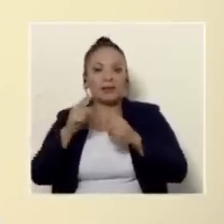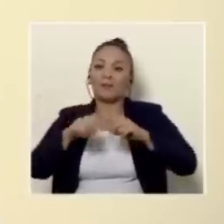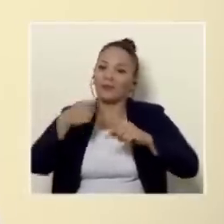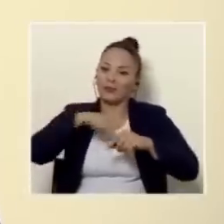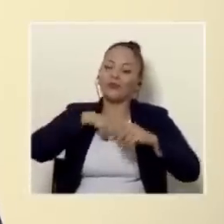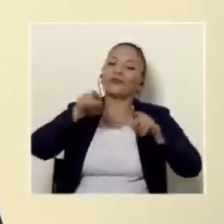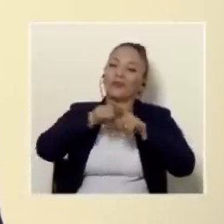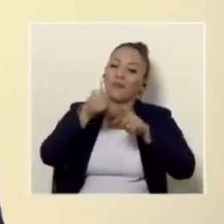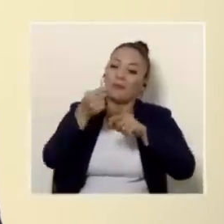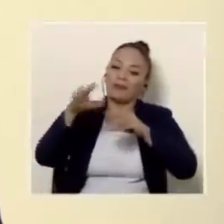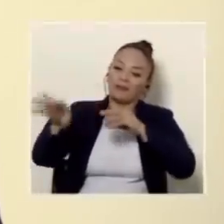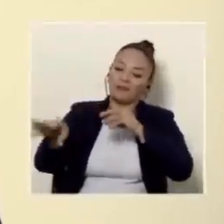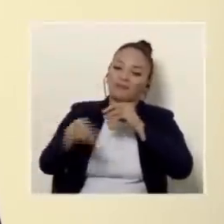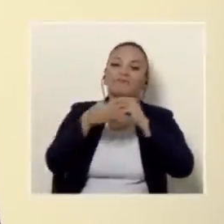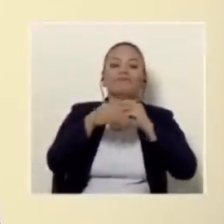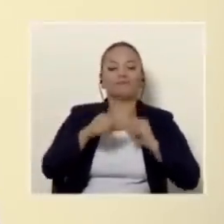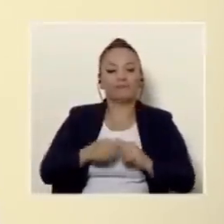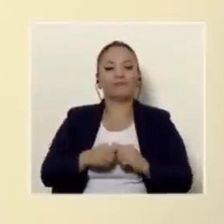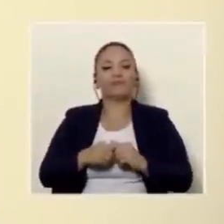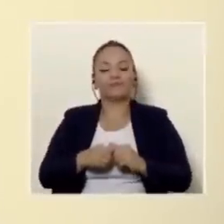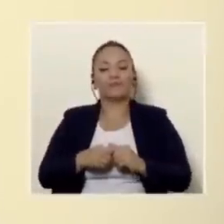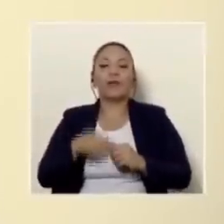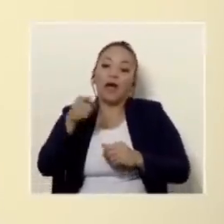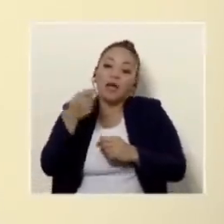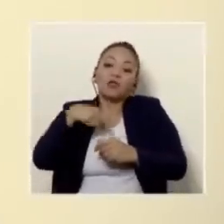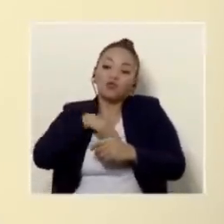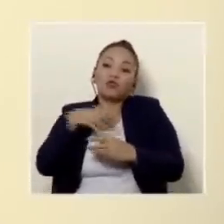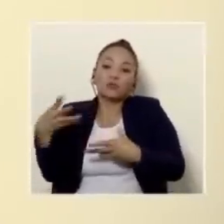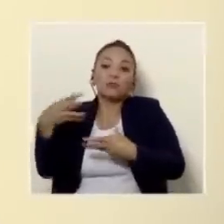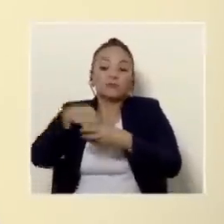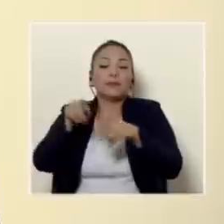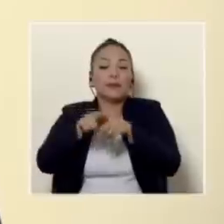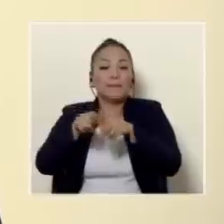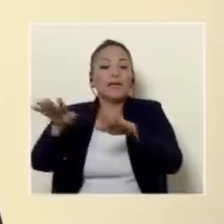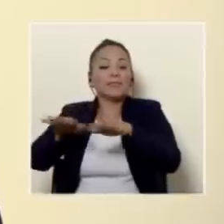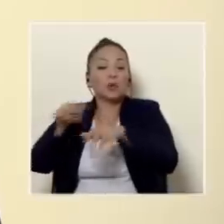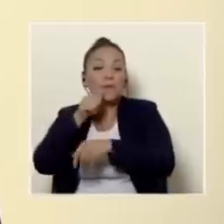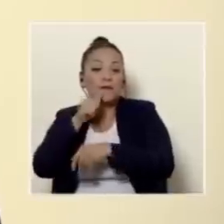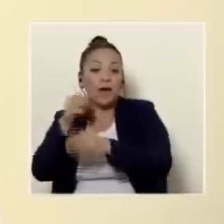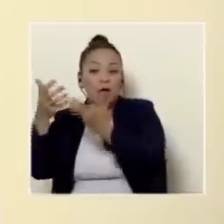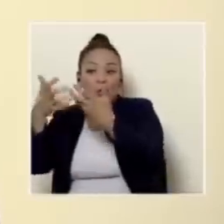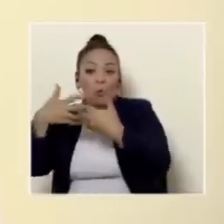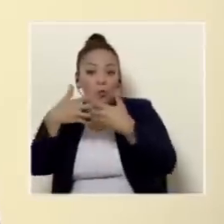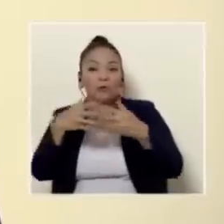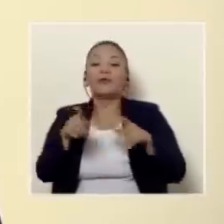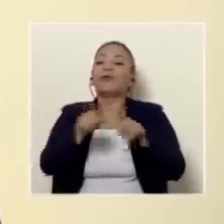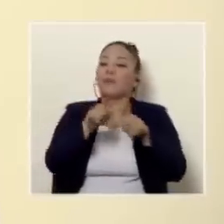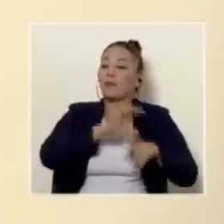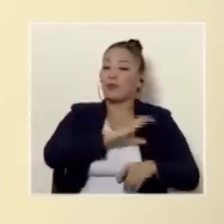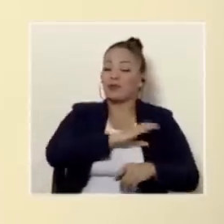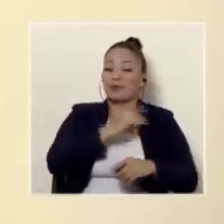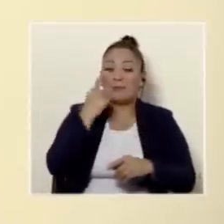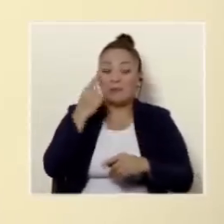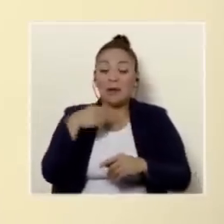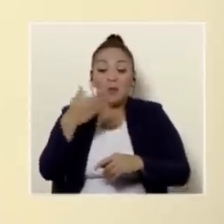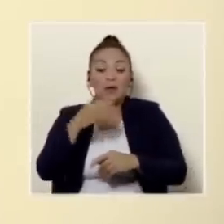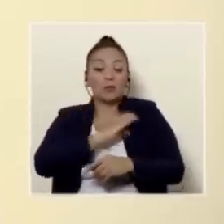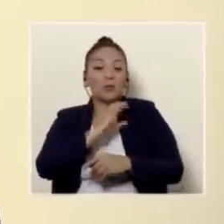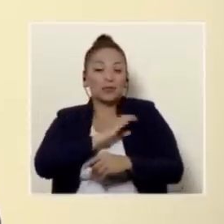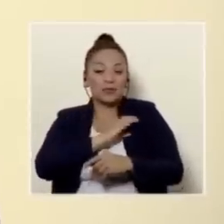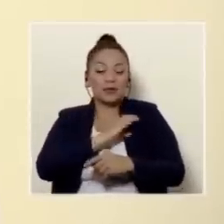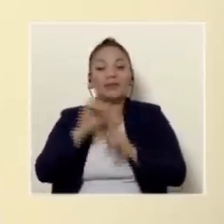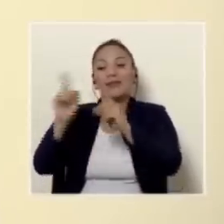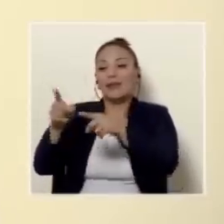nosotros. Y en ese poner un poquito estamos involucrando al sector privado y obviamente, mire, la policía, cuando la policía tiene que ir a